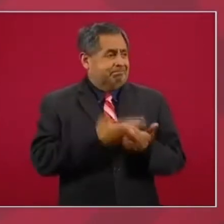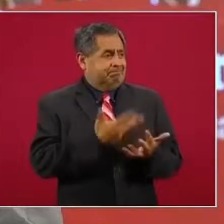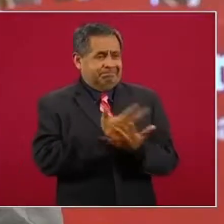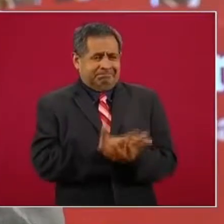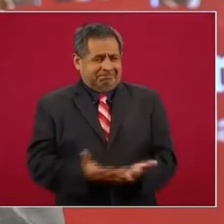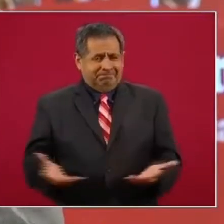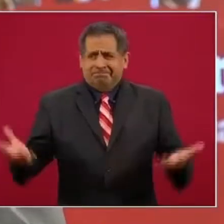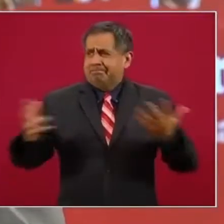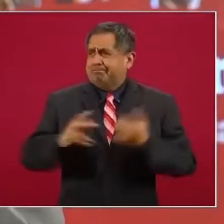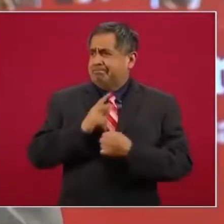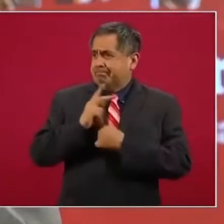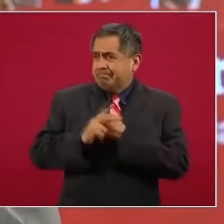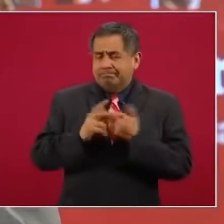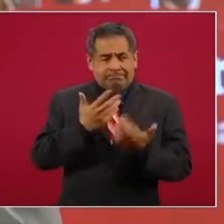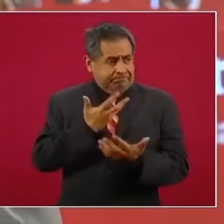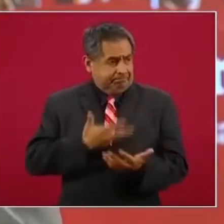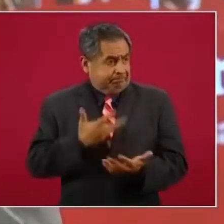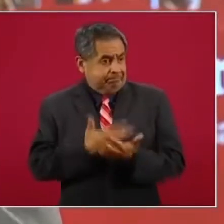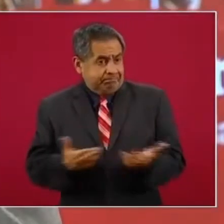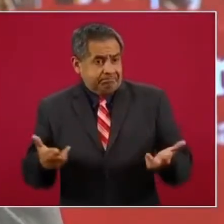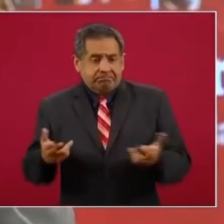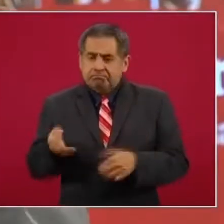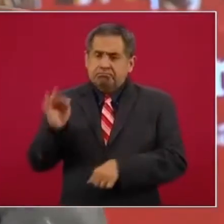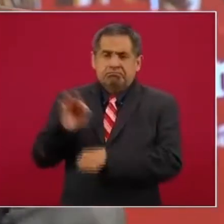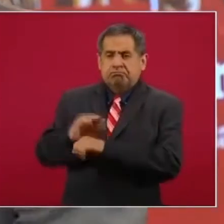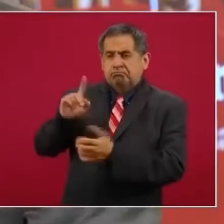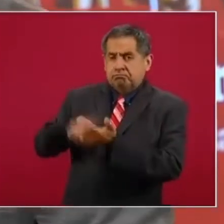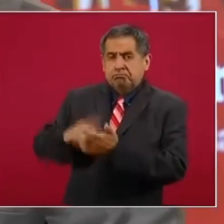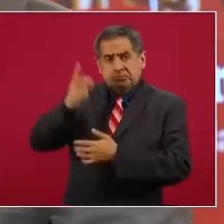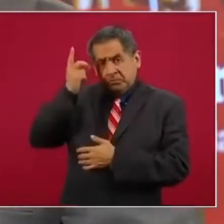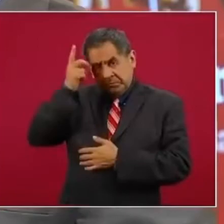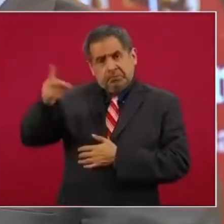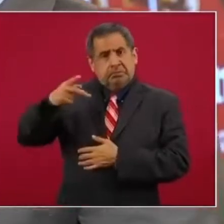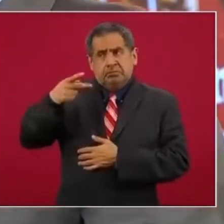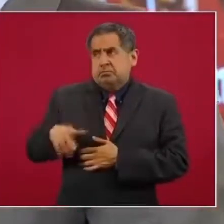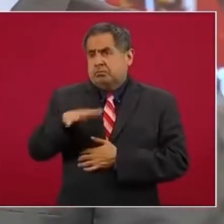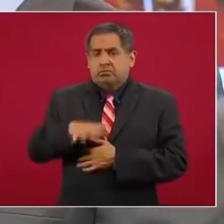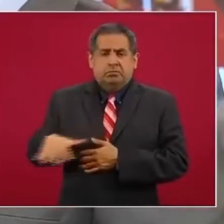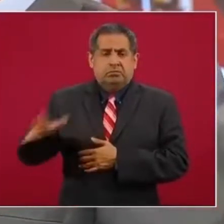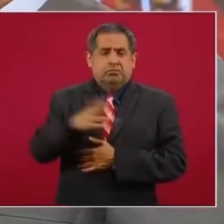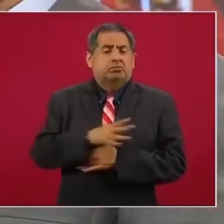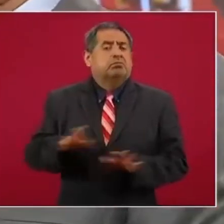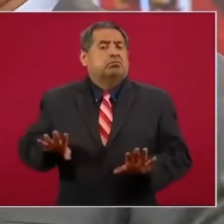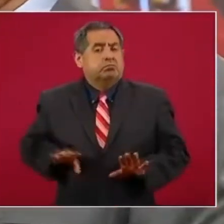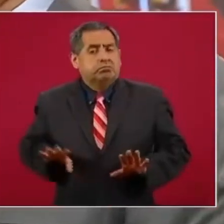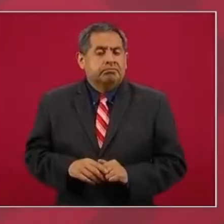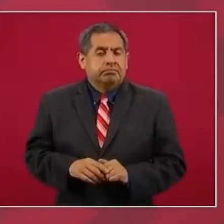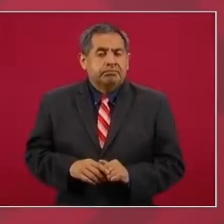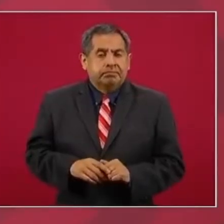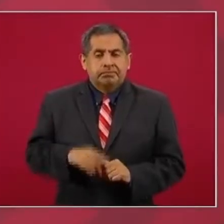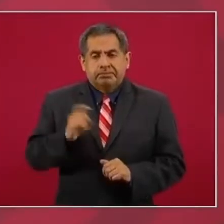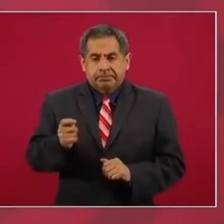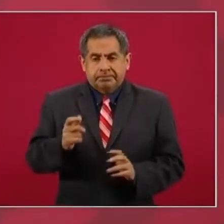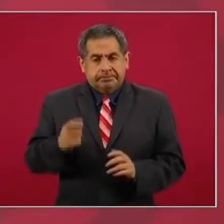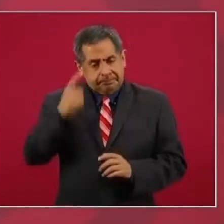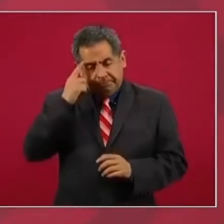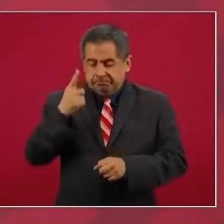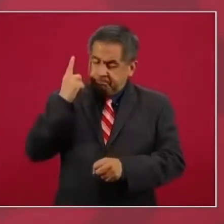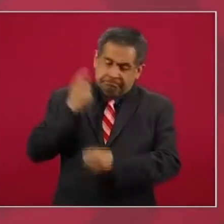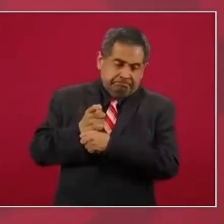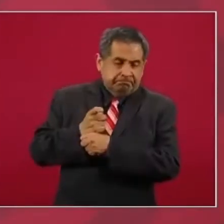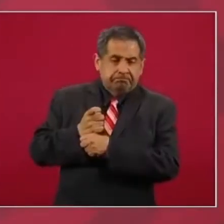y para que el interés general, el interés del pueblo, esté por